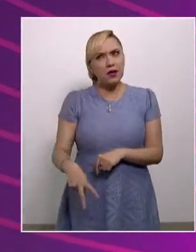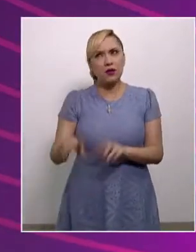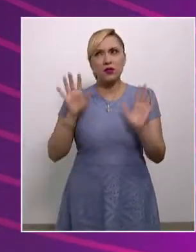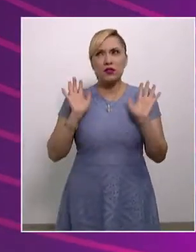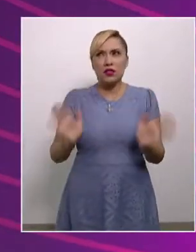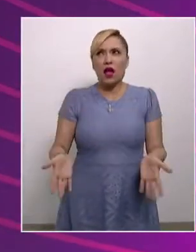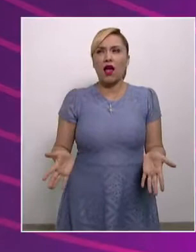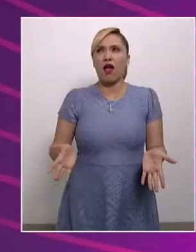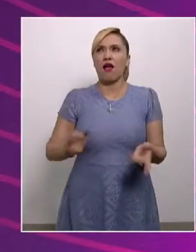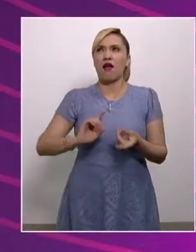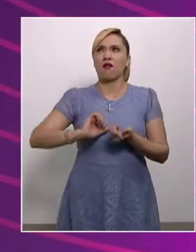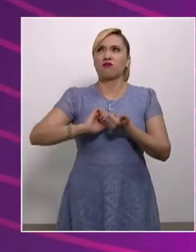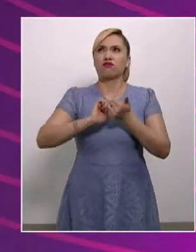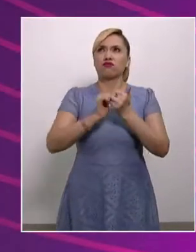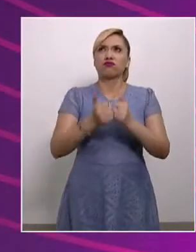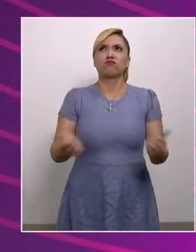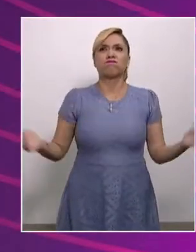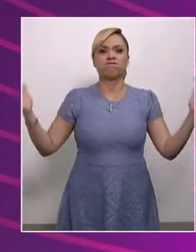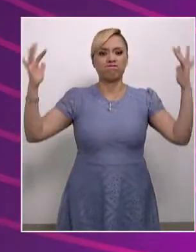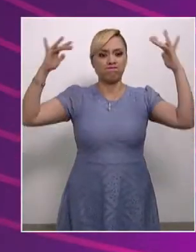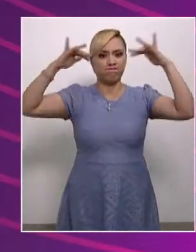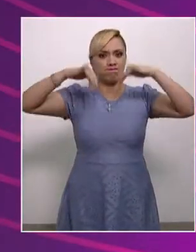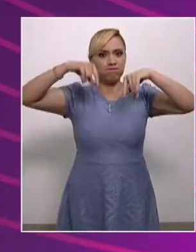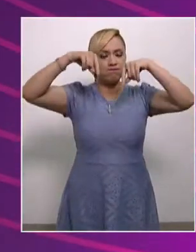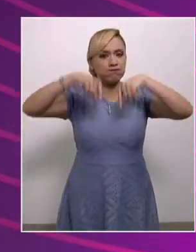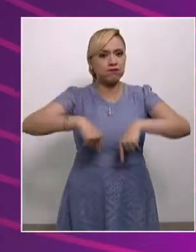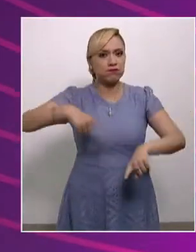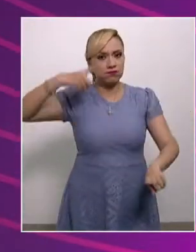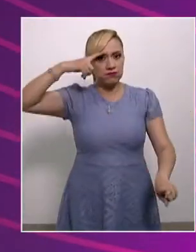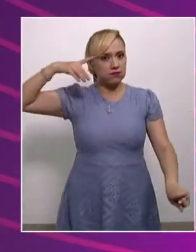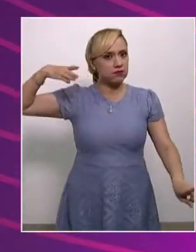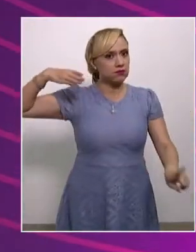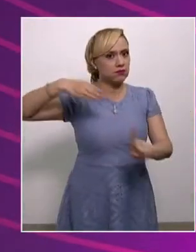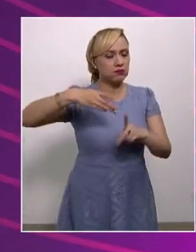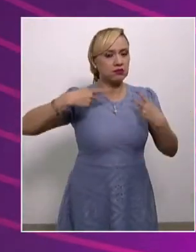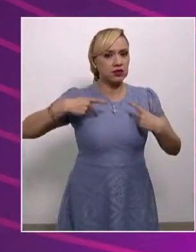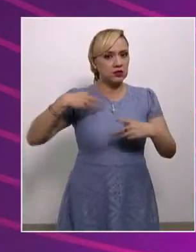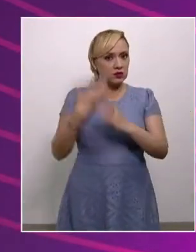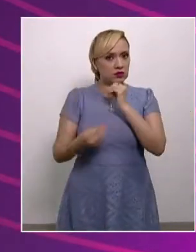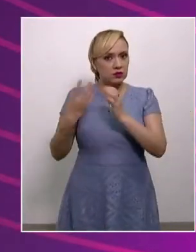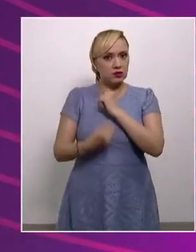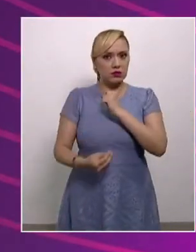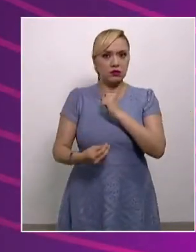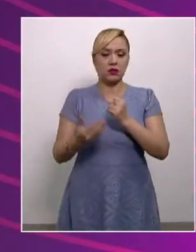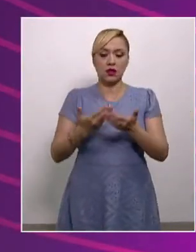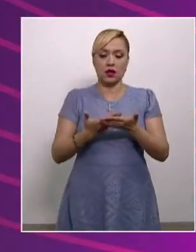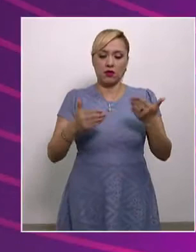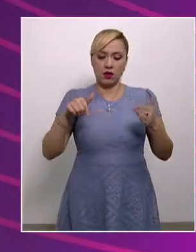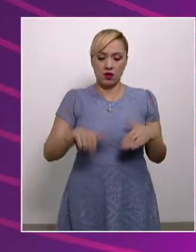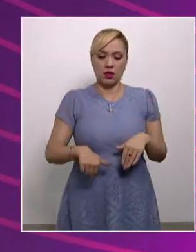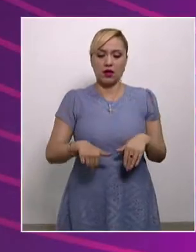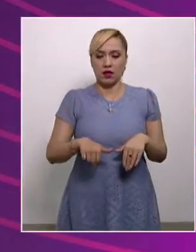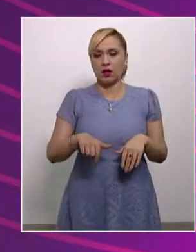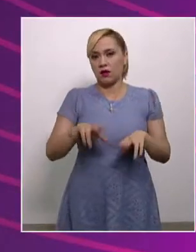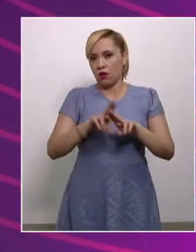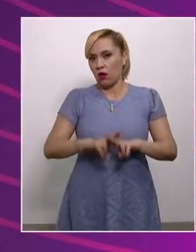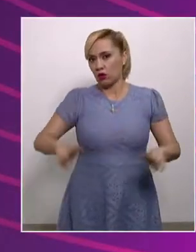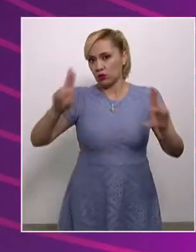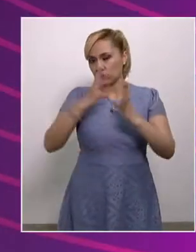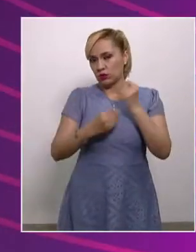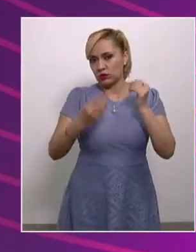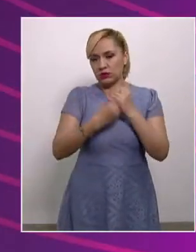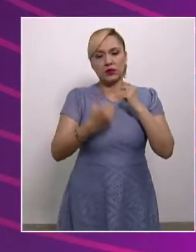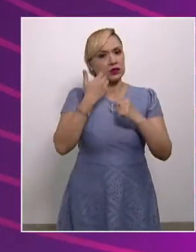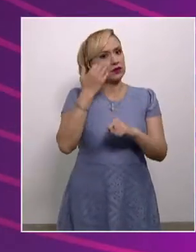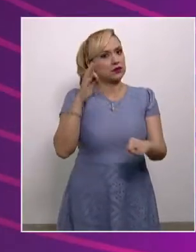protección. Desde la ACNUR, bueno, una de las tareas fundamentales por las que trabajamos todos los días es sin duda el fortalecimiento del sistema de